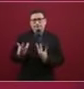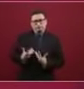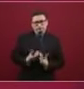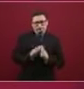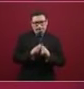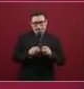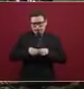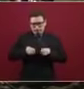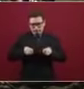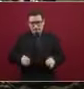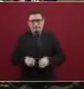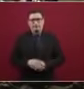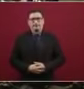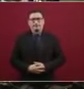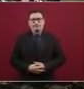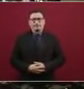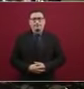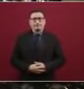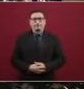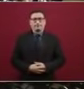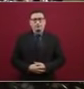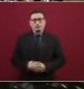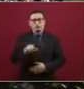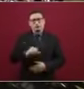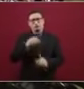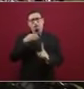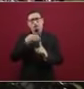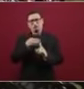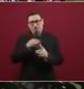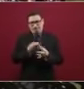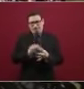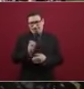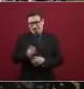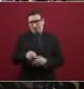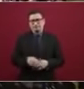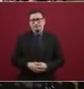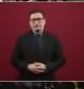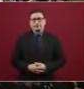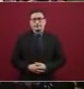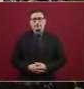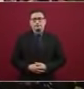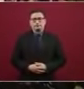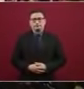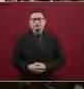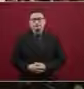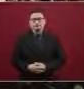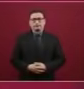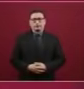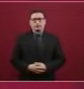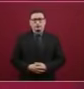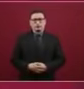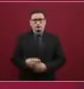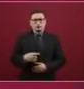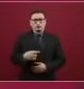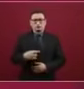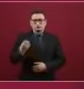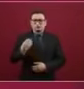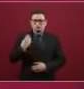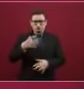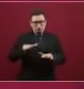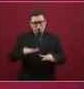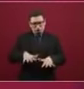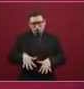acompañaran para este propósito. Yo, terminando la sesión